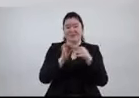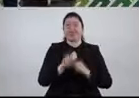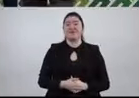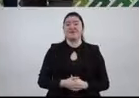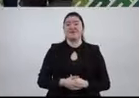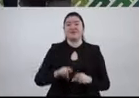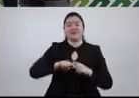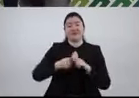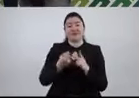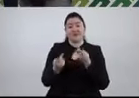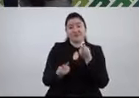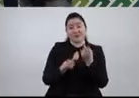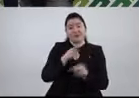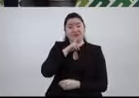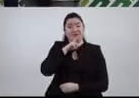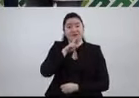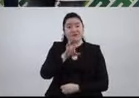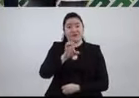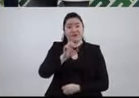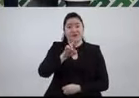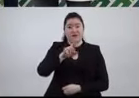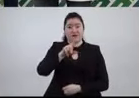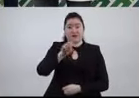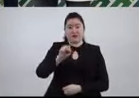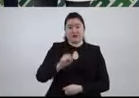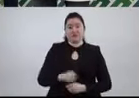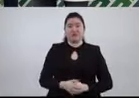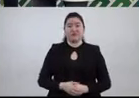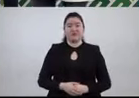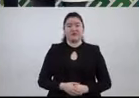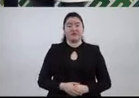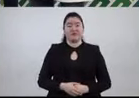ronda de preguntas y respuestas. Carlos Navarro, del Heraldo.